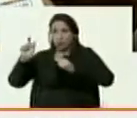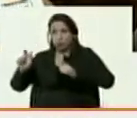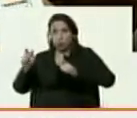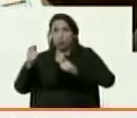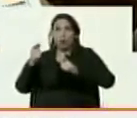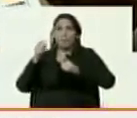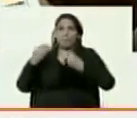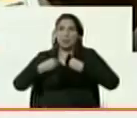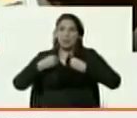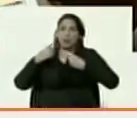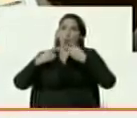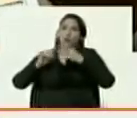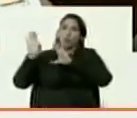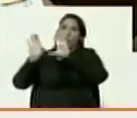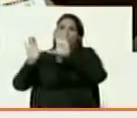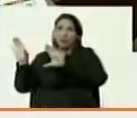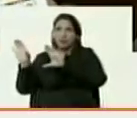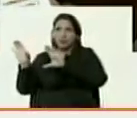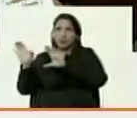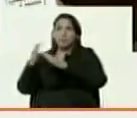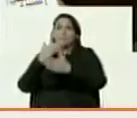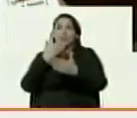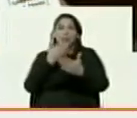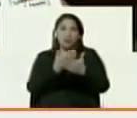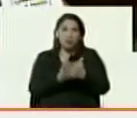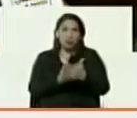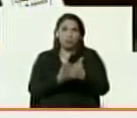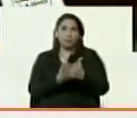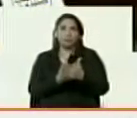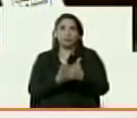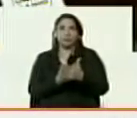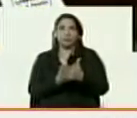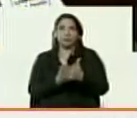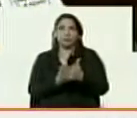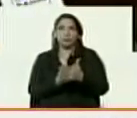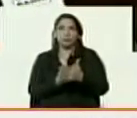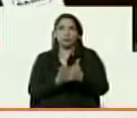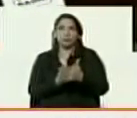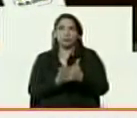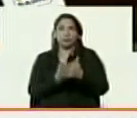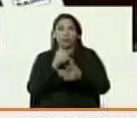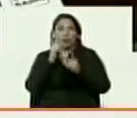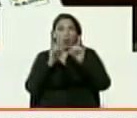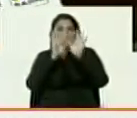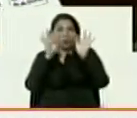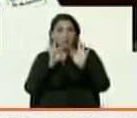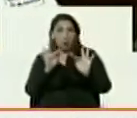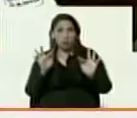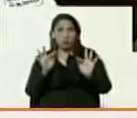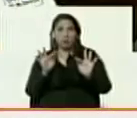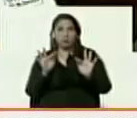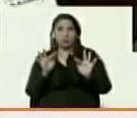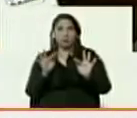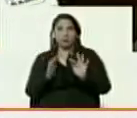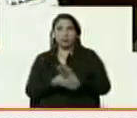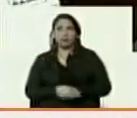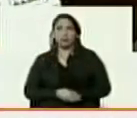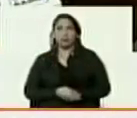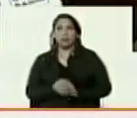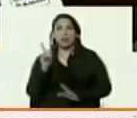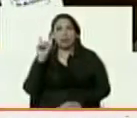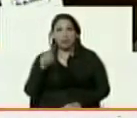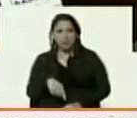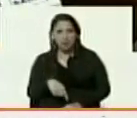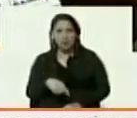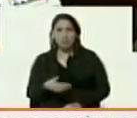exterior, que han pedido, de alguna manera se han exilado, pero también es